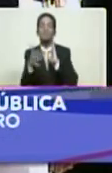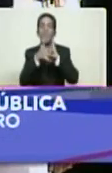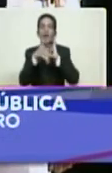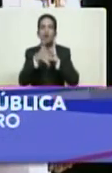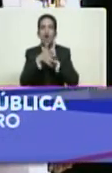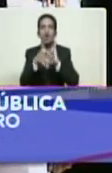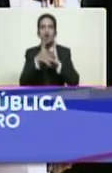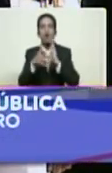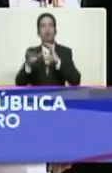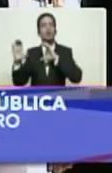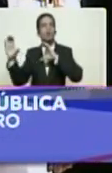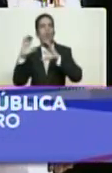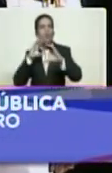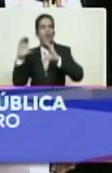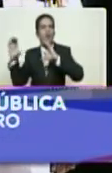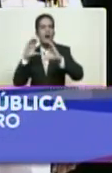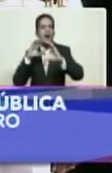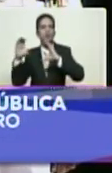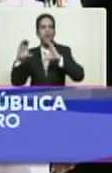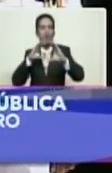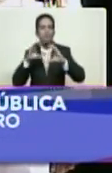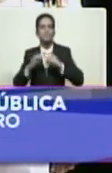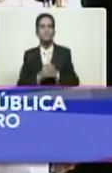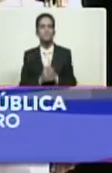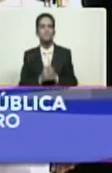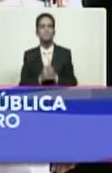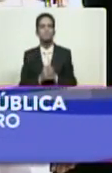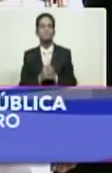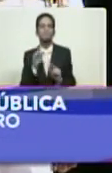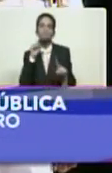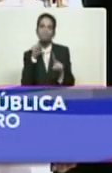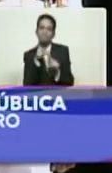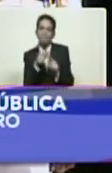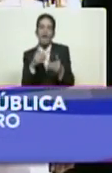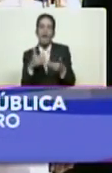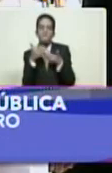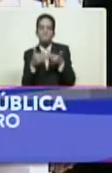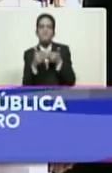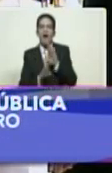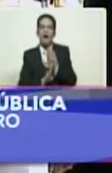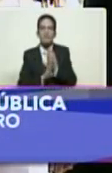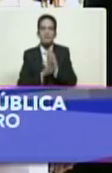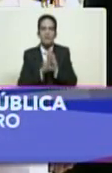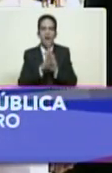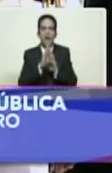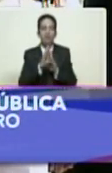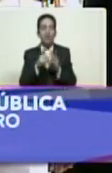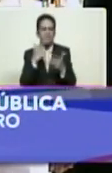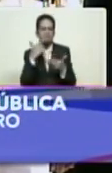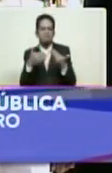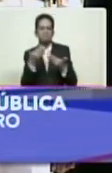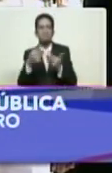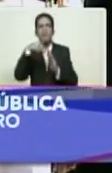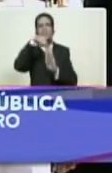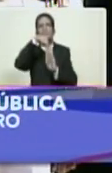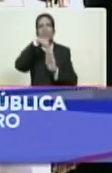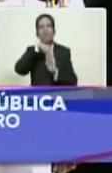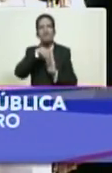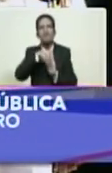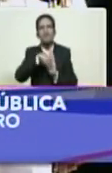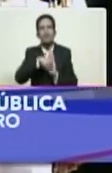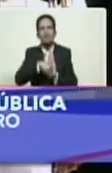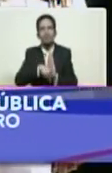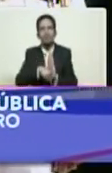tecnológico, comunicacional, para seguir avanzando en la profundización de las